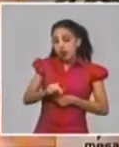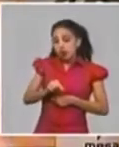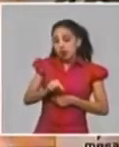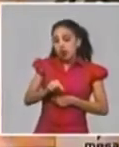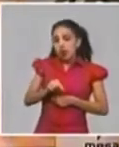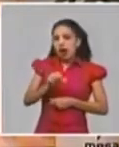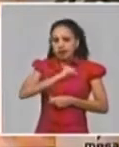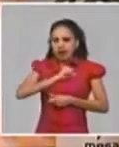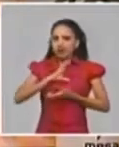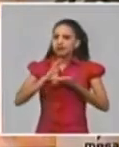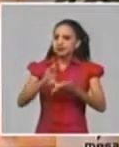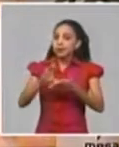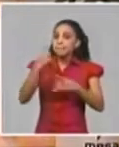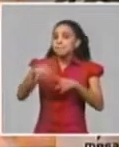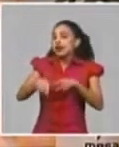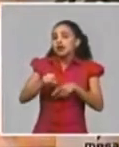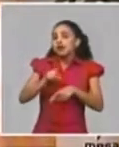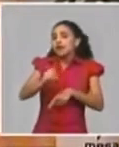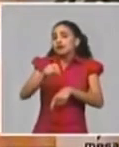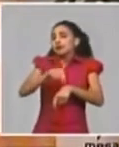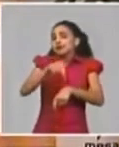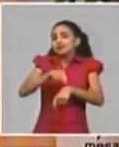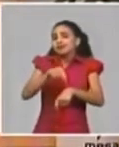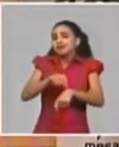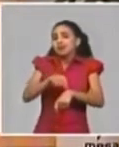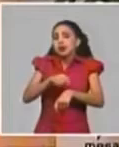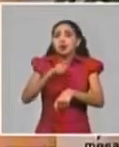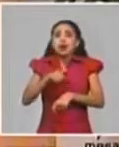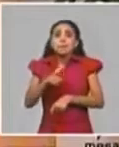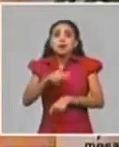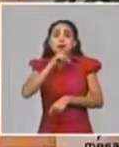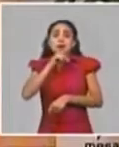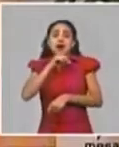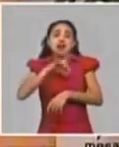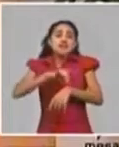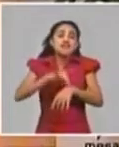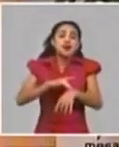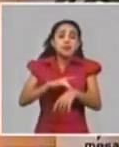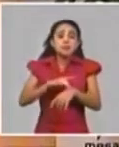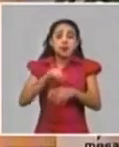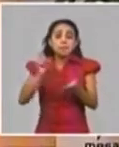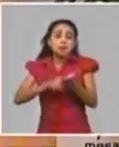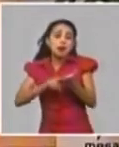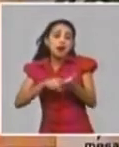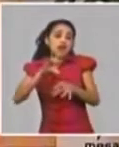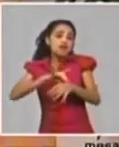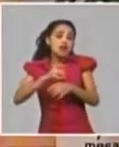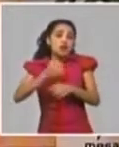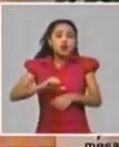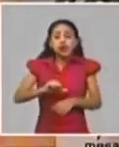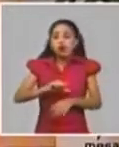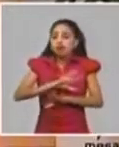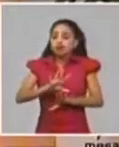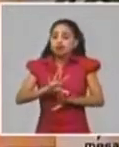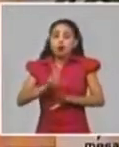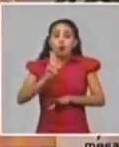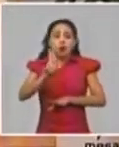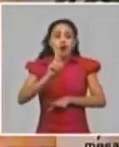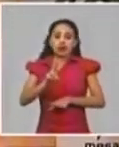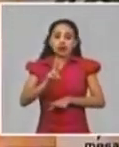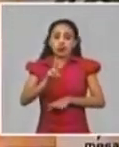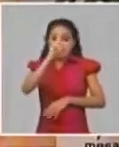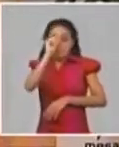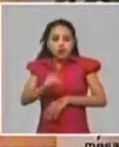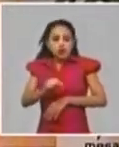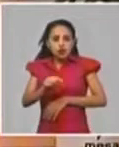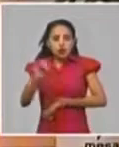hora, que no se sabía. Mamá enferma, un padre, un hijo enfermo, y los colaboradores regresan a resolver sus